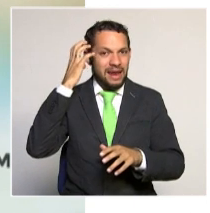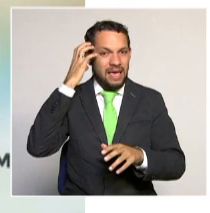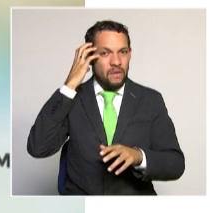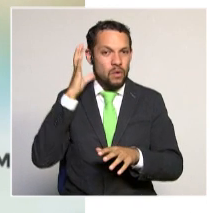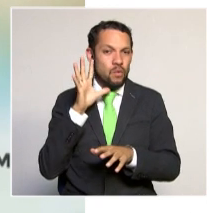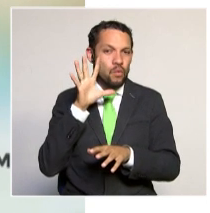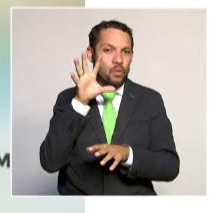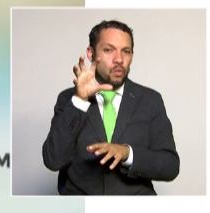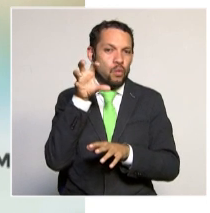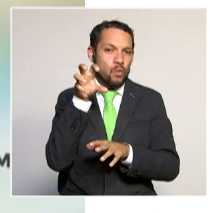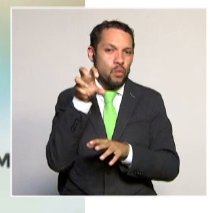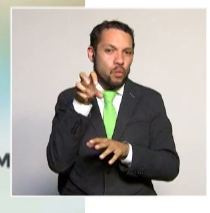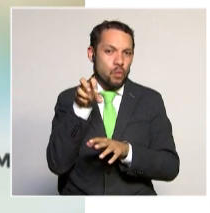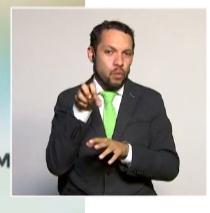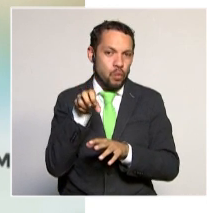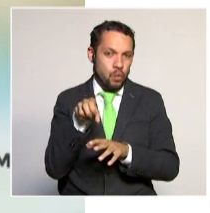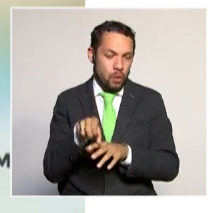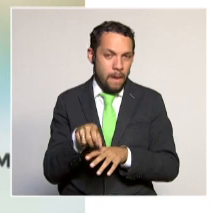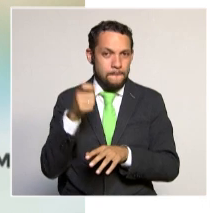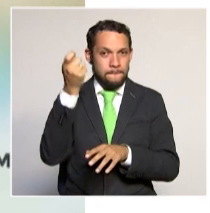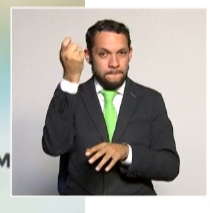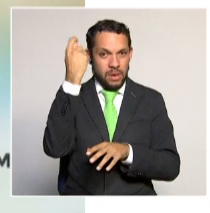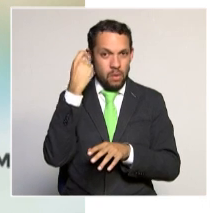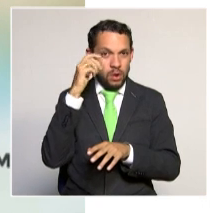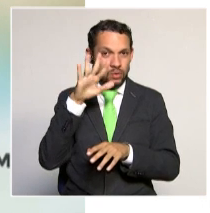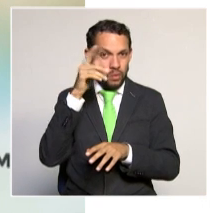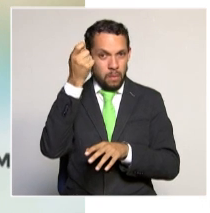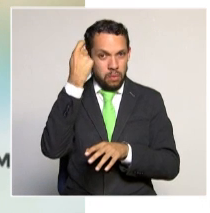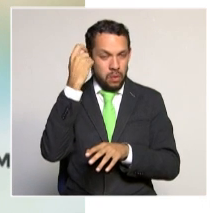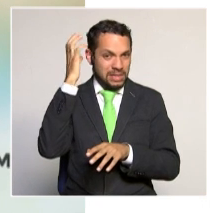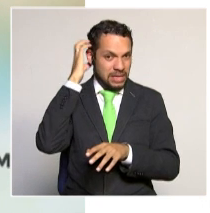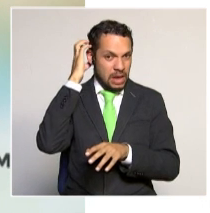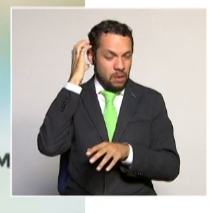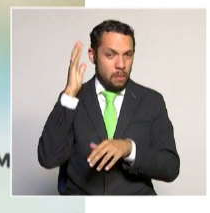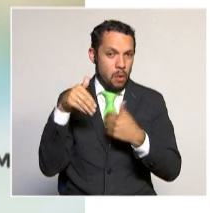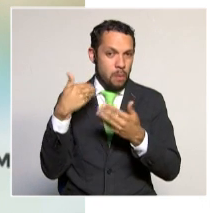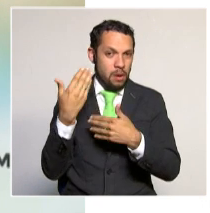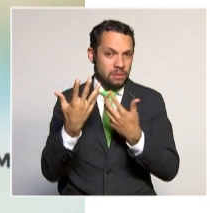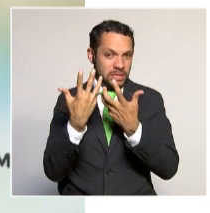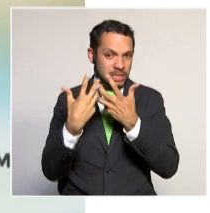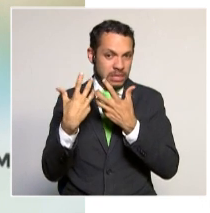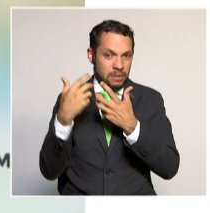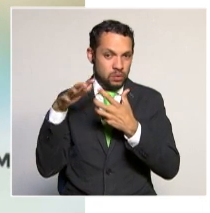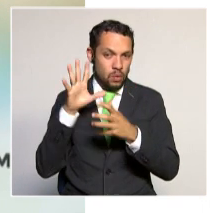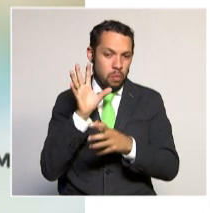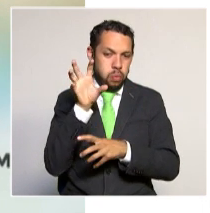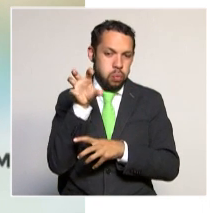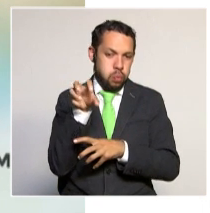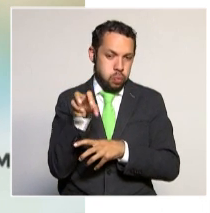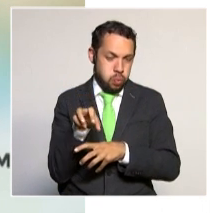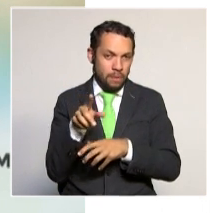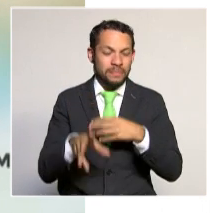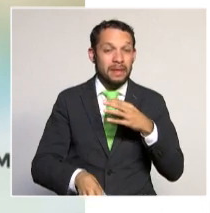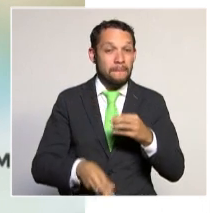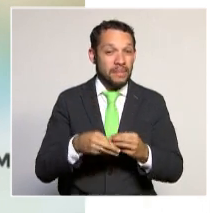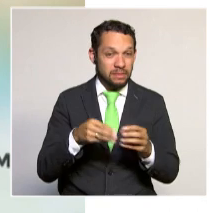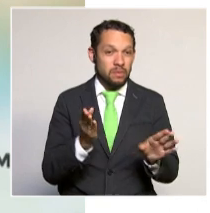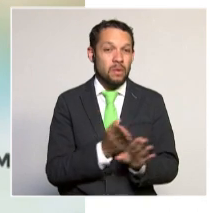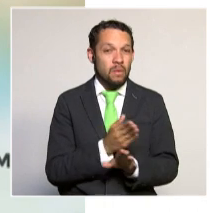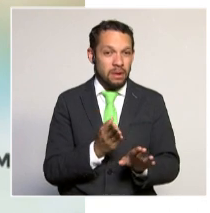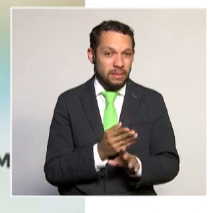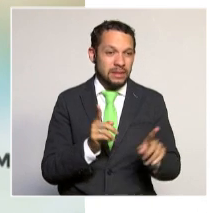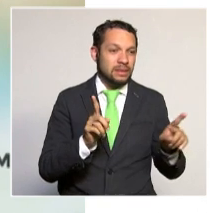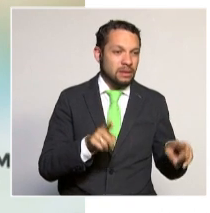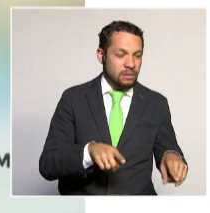del órgano que nos permite el pensamiento, el cerebro fundamentalmente. También hay otra serie de problemáticas. Por